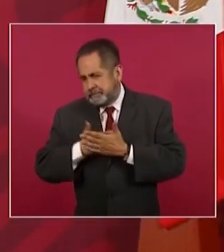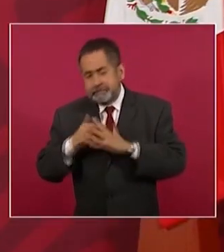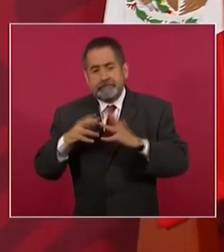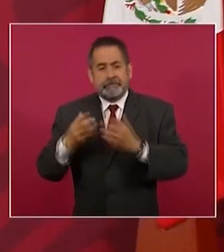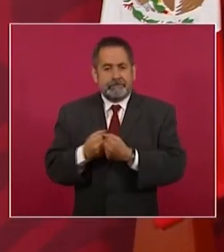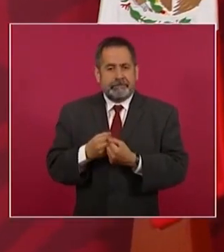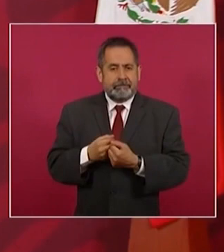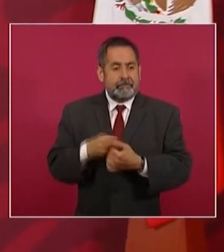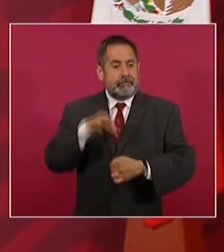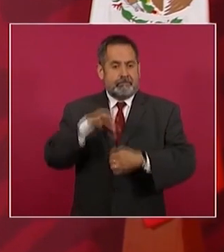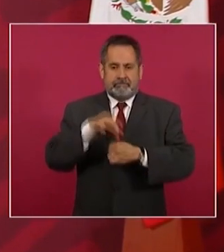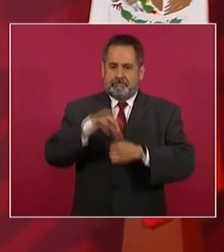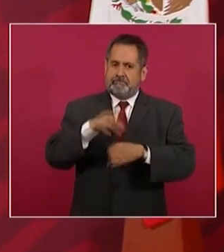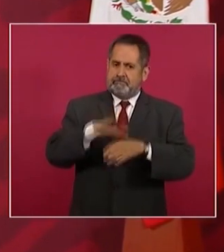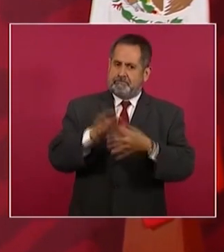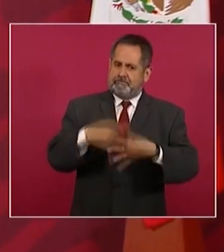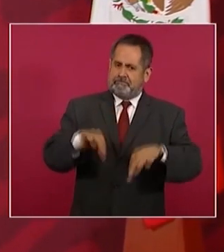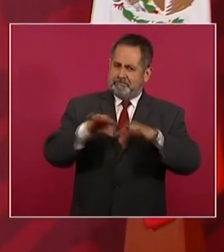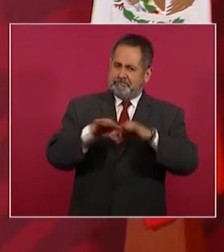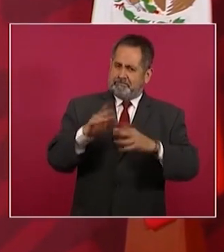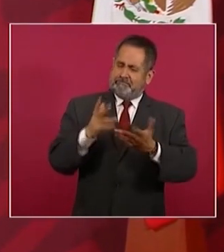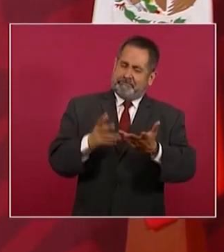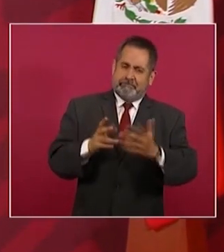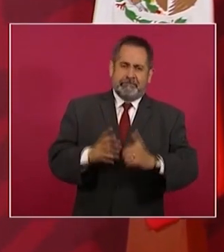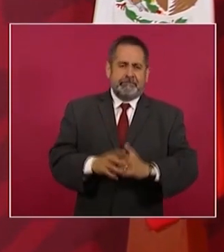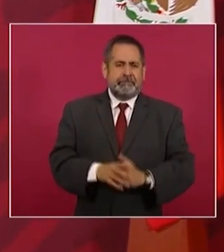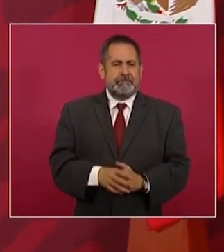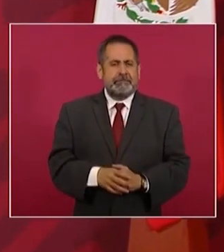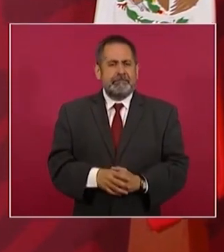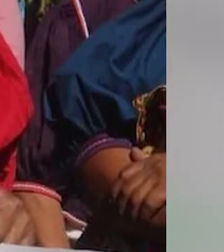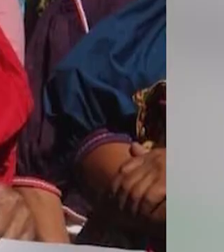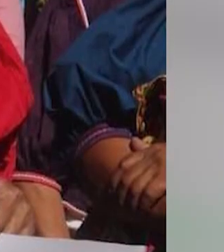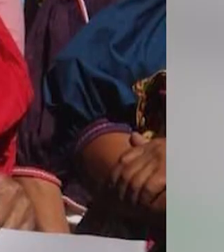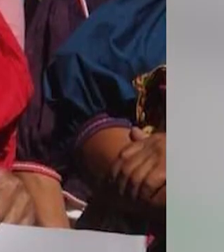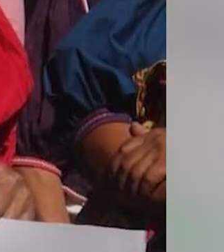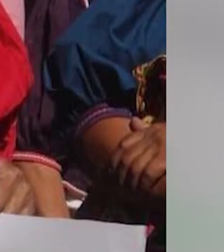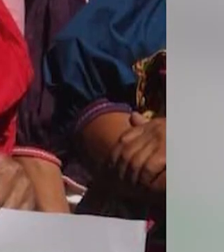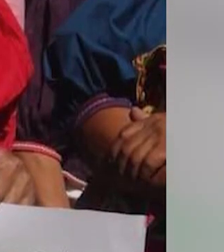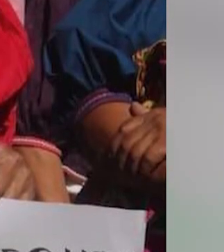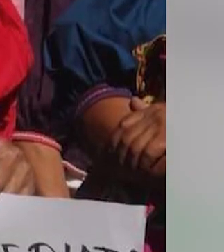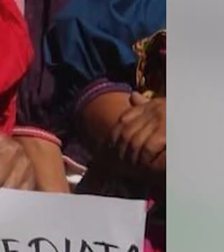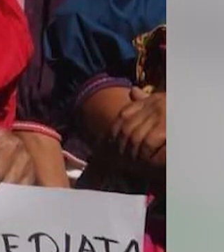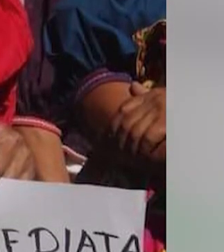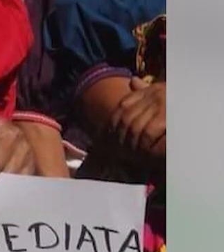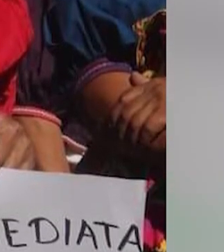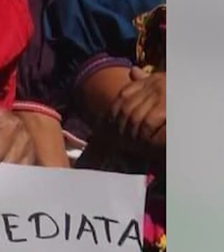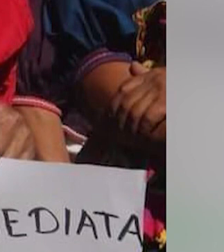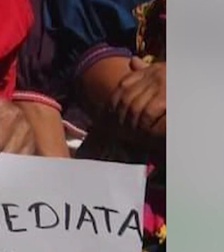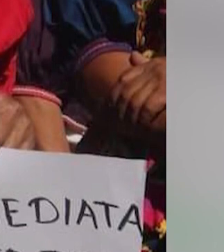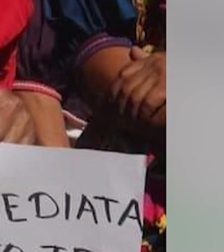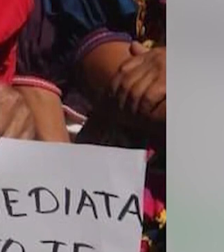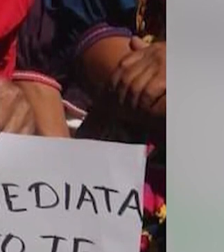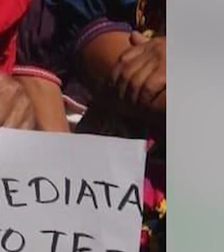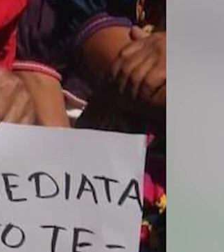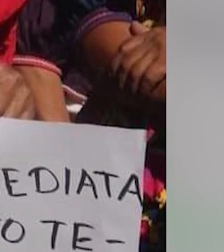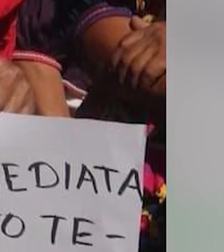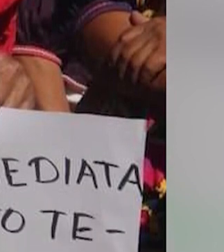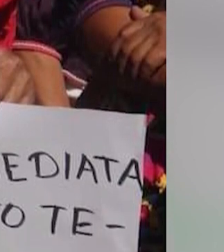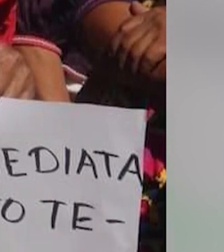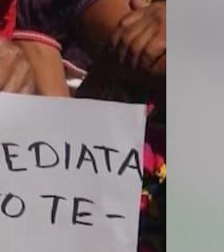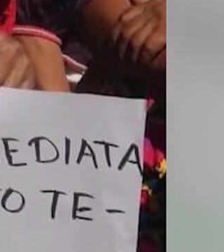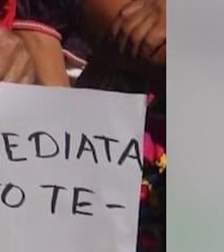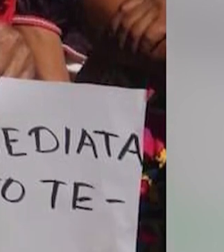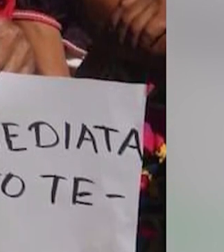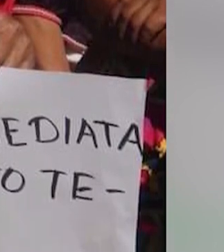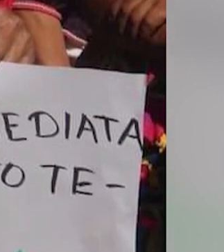presidente de bienes comunales de tuxpan y de san sebastián teponahuaxtlán la comunidad de san sebastián ha ganado diversos